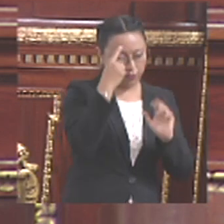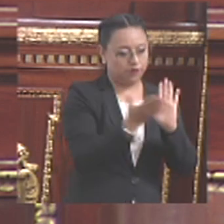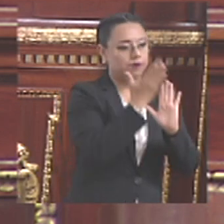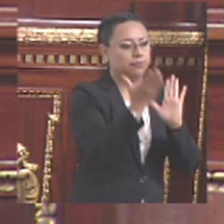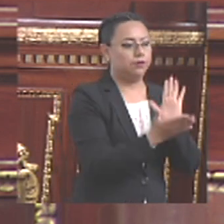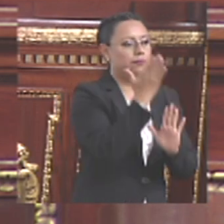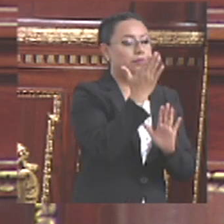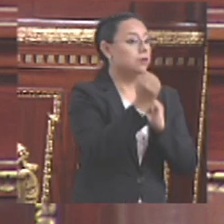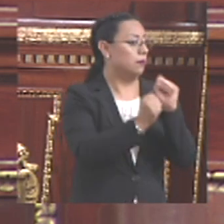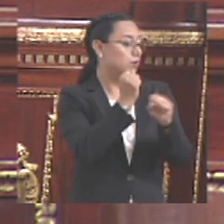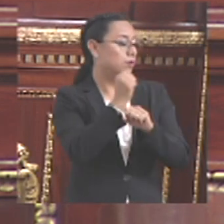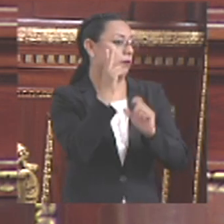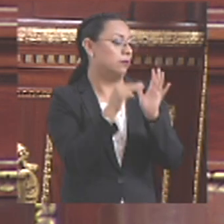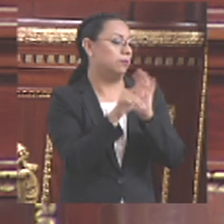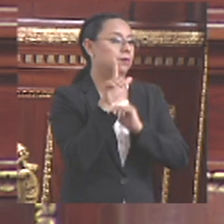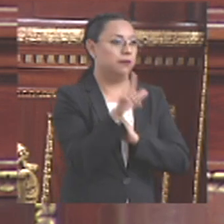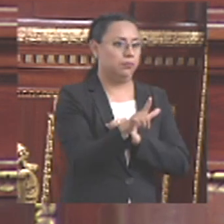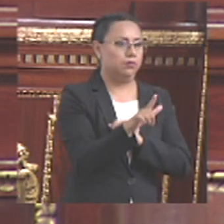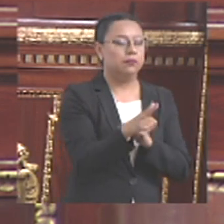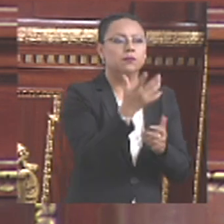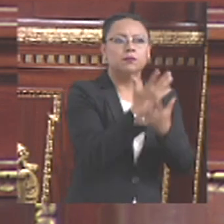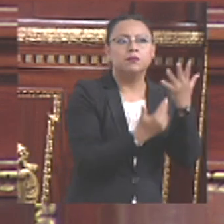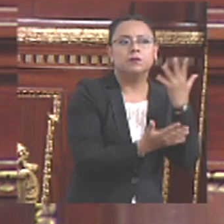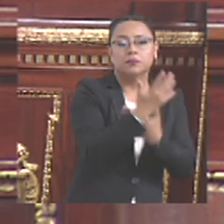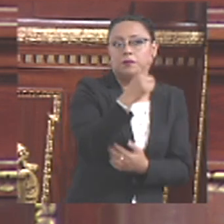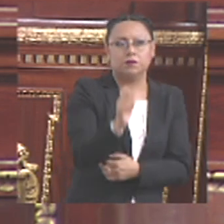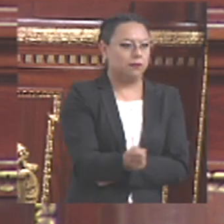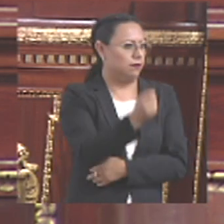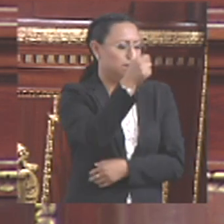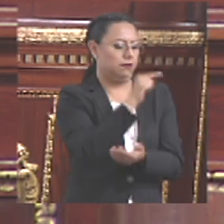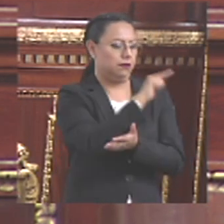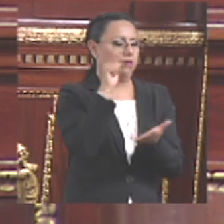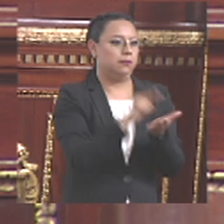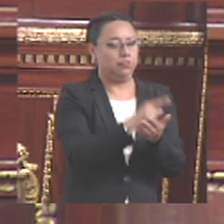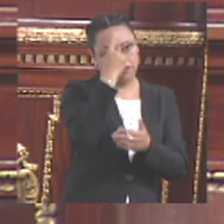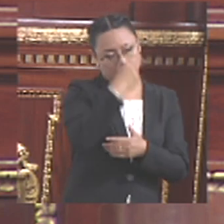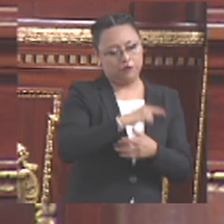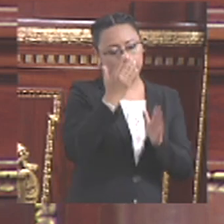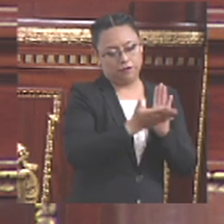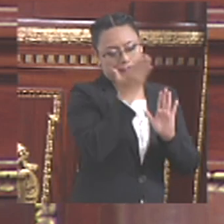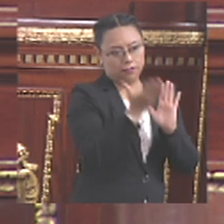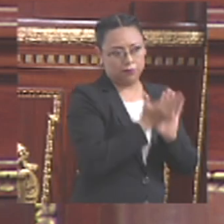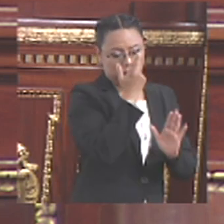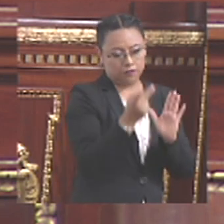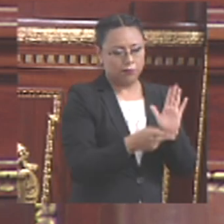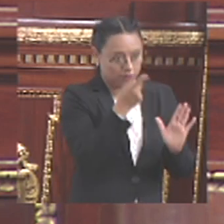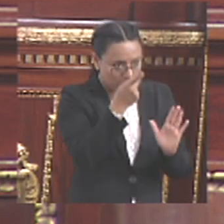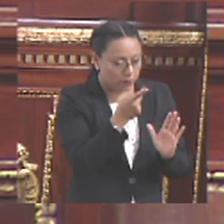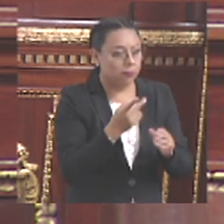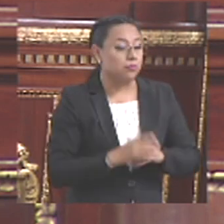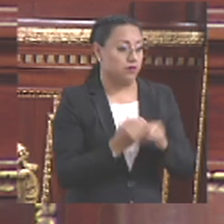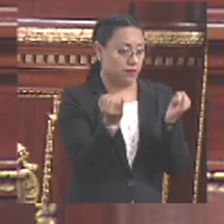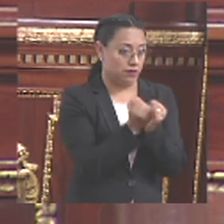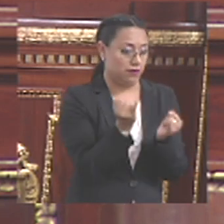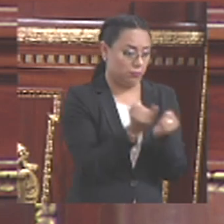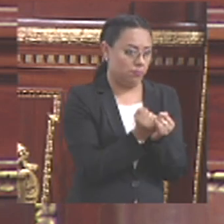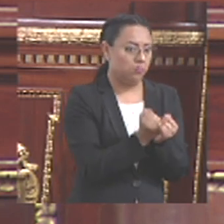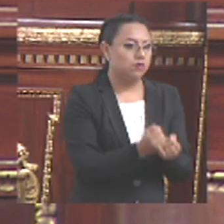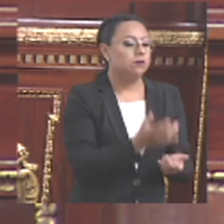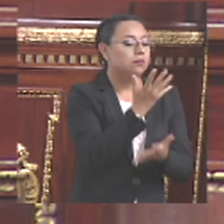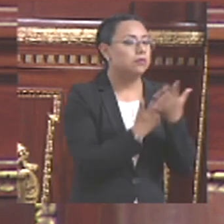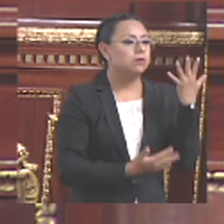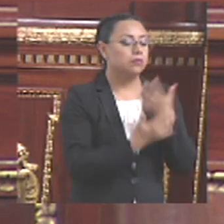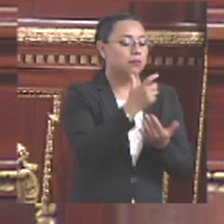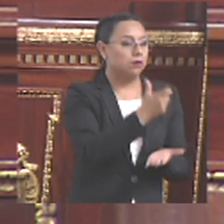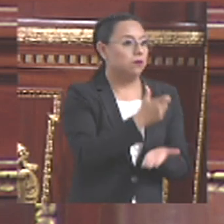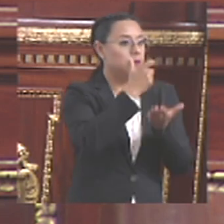la primera ley para la reconstrucción y se normó un fondo para la reconstrucción en el